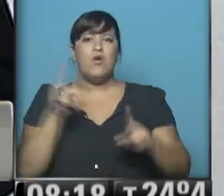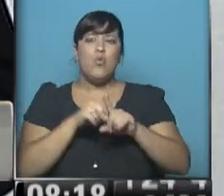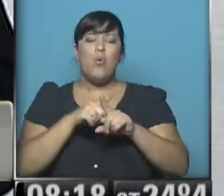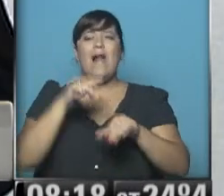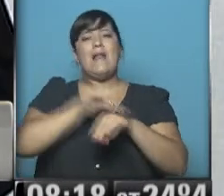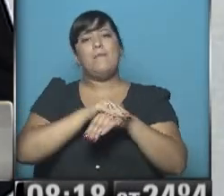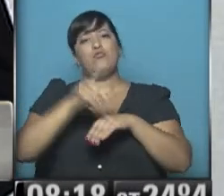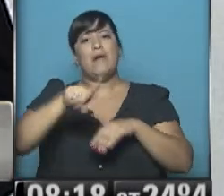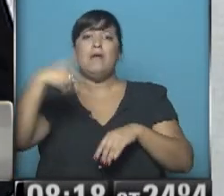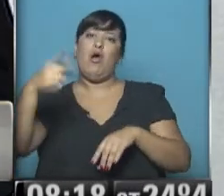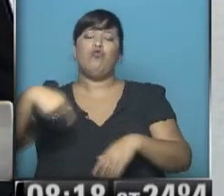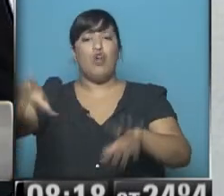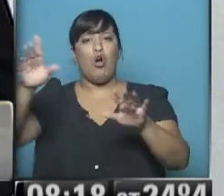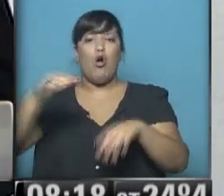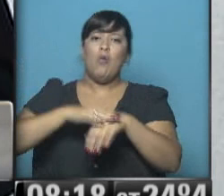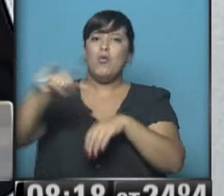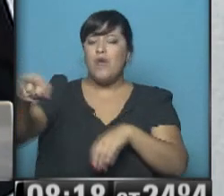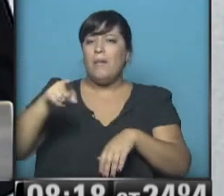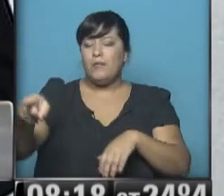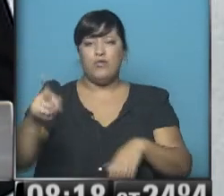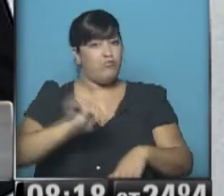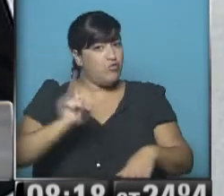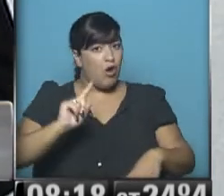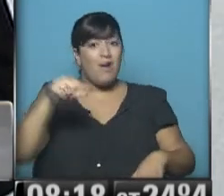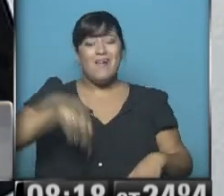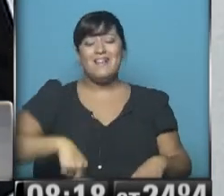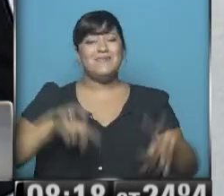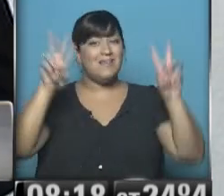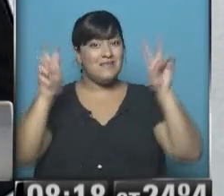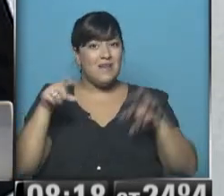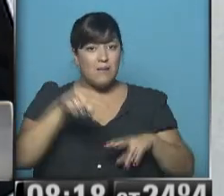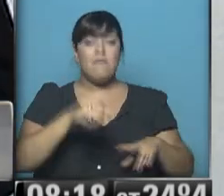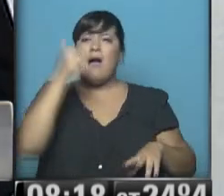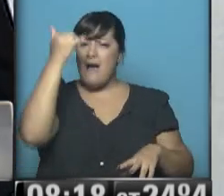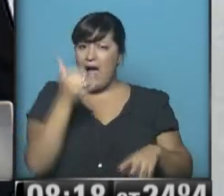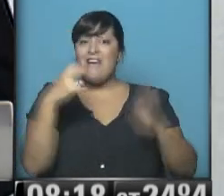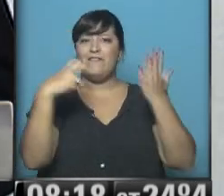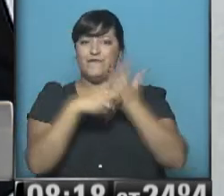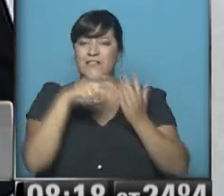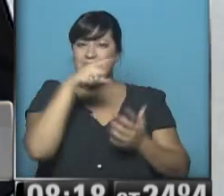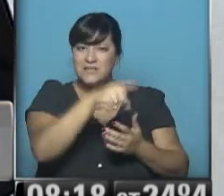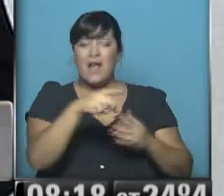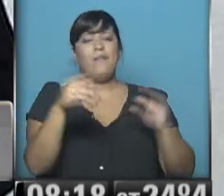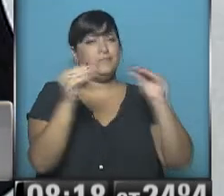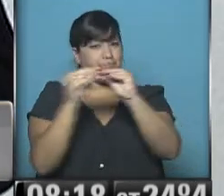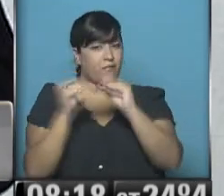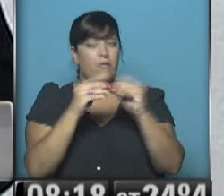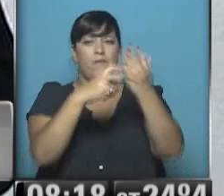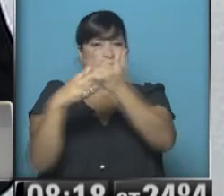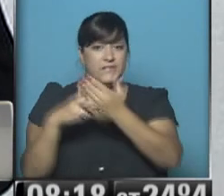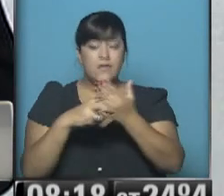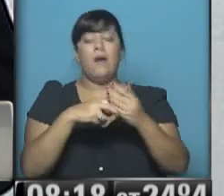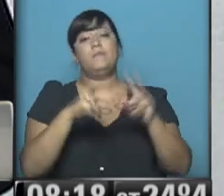a otro en este caso existe una fiscal que es colega de los fiscales que teóricamente